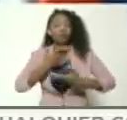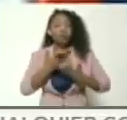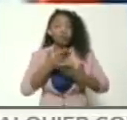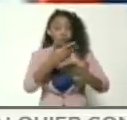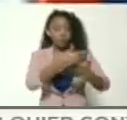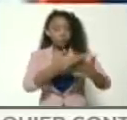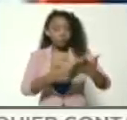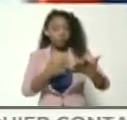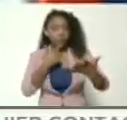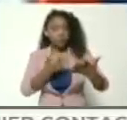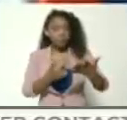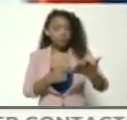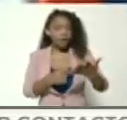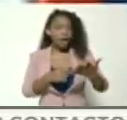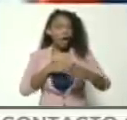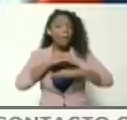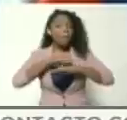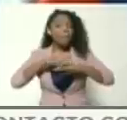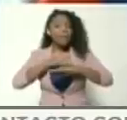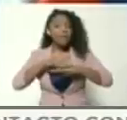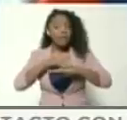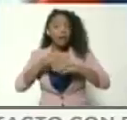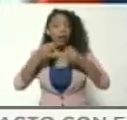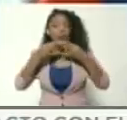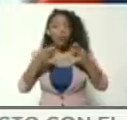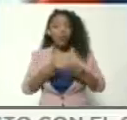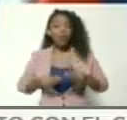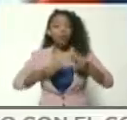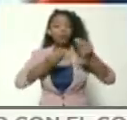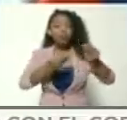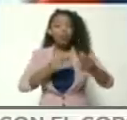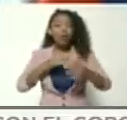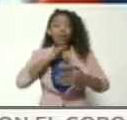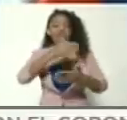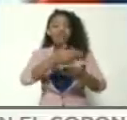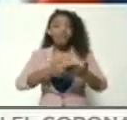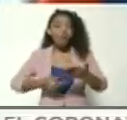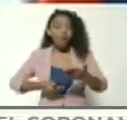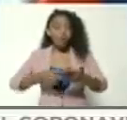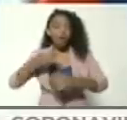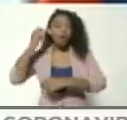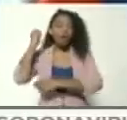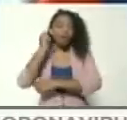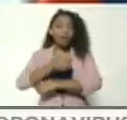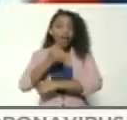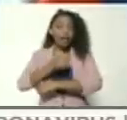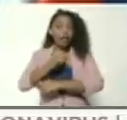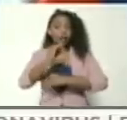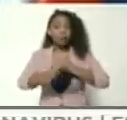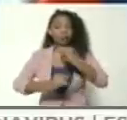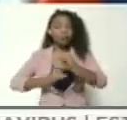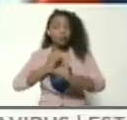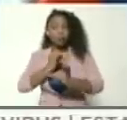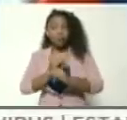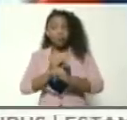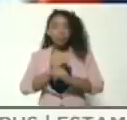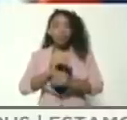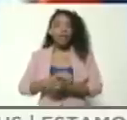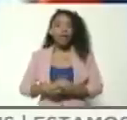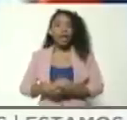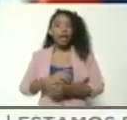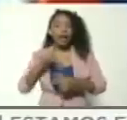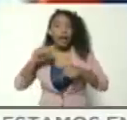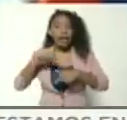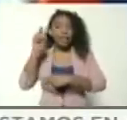siguiente. El Ministerio Público entregó informe a la Fiscalía de la Corte Penal Internacional. Este viernes 30